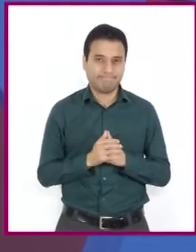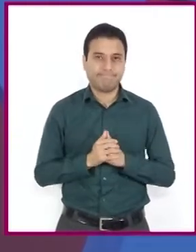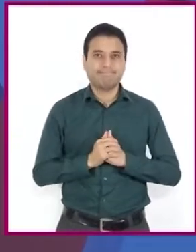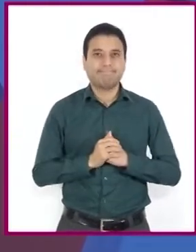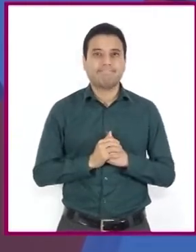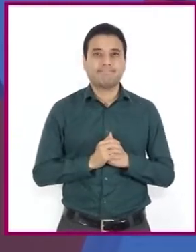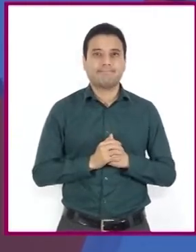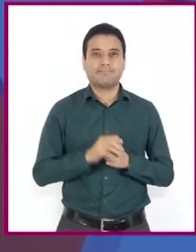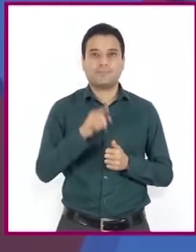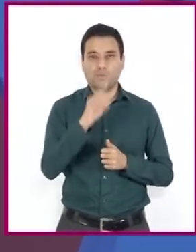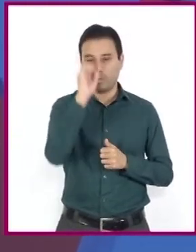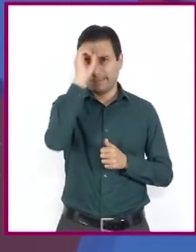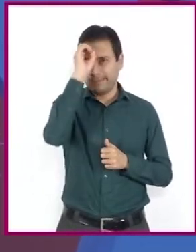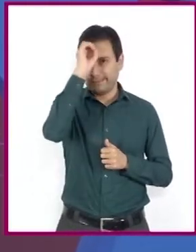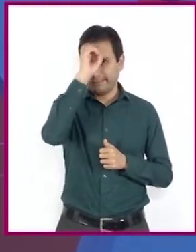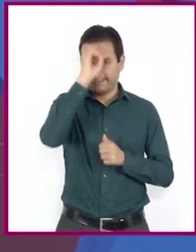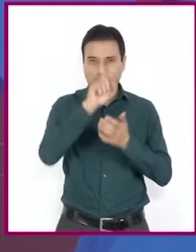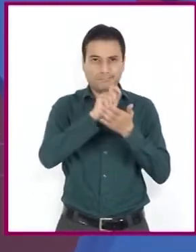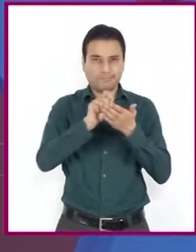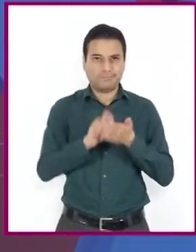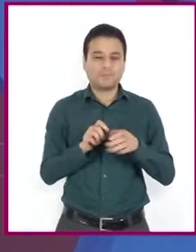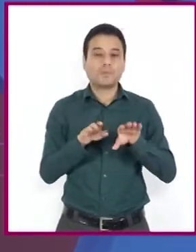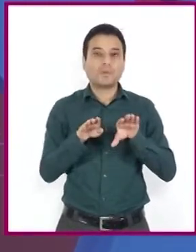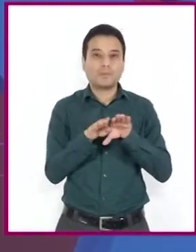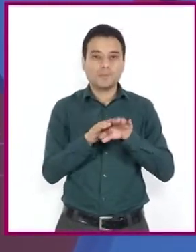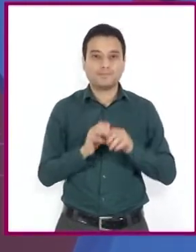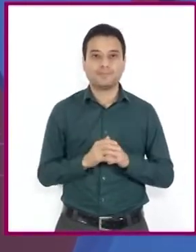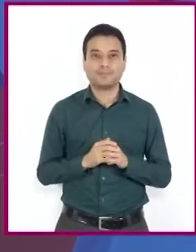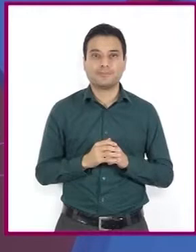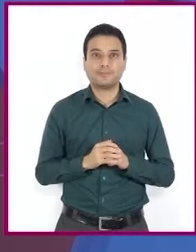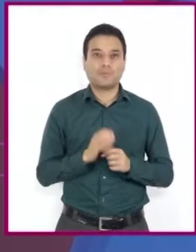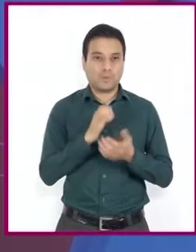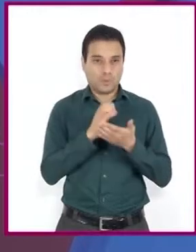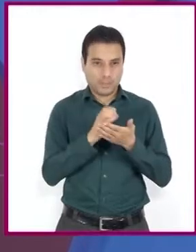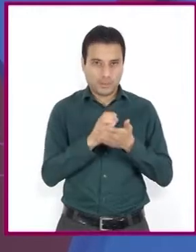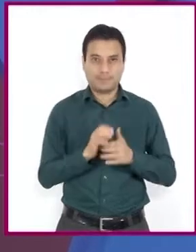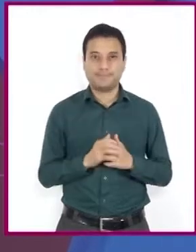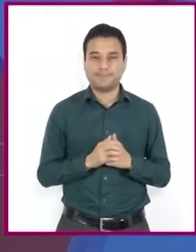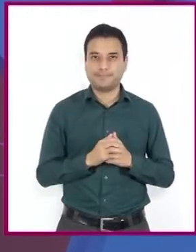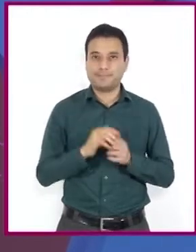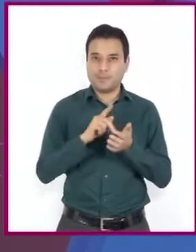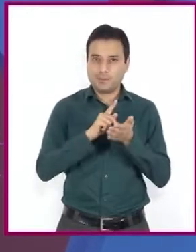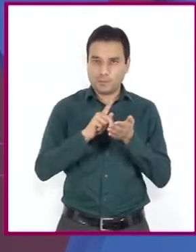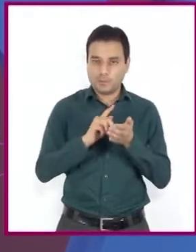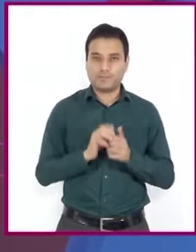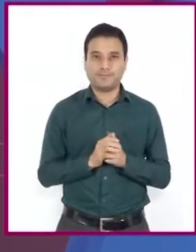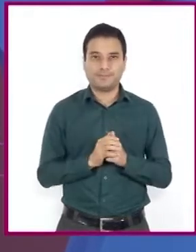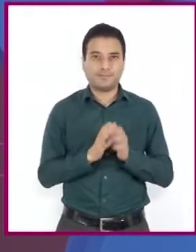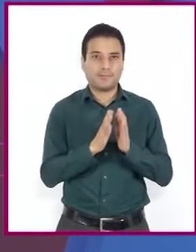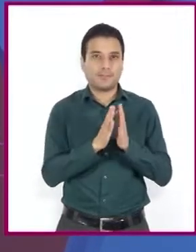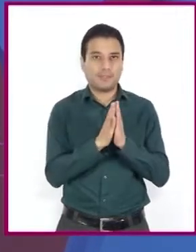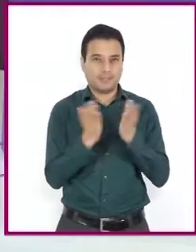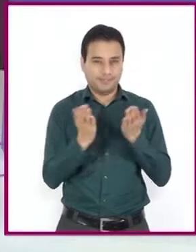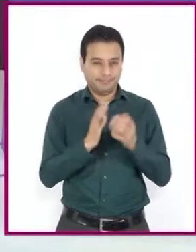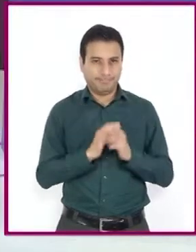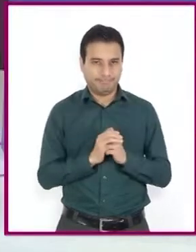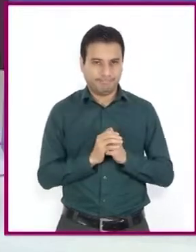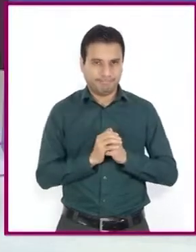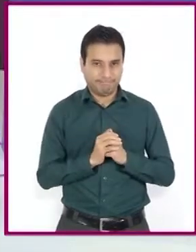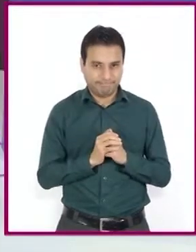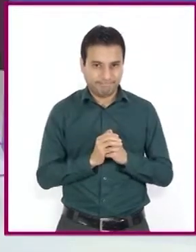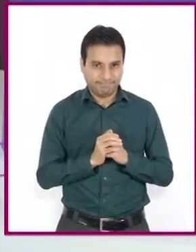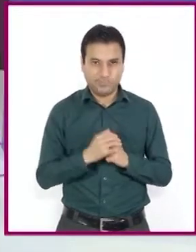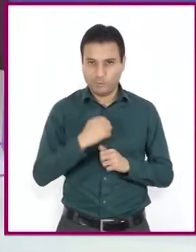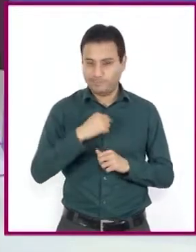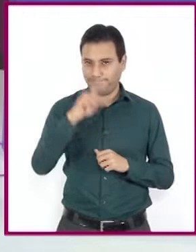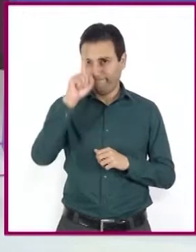ensayo ensayando, son un cuaderno, bolígrafo, su libro de texto. Les sugerimos,